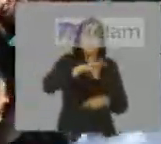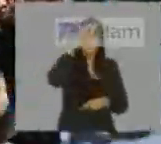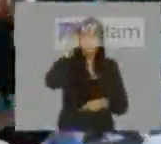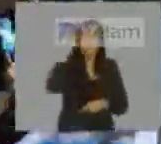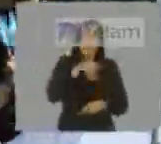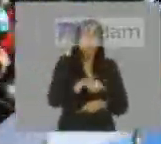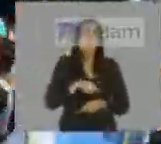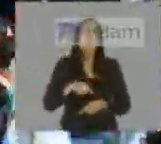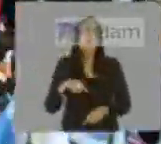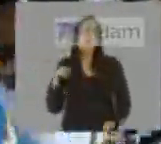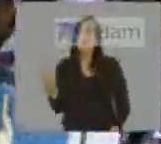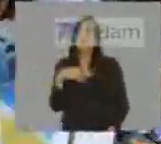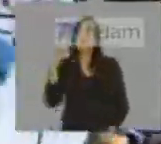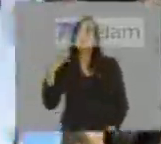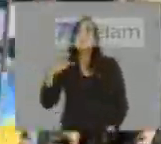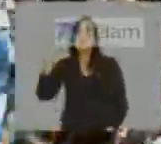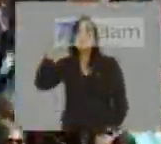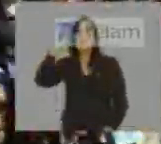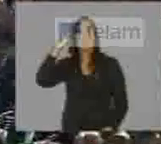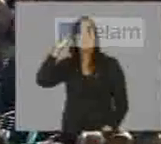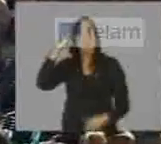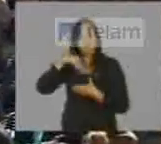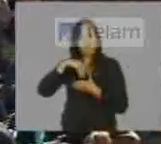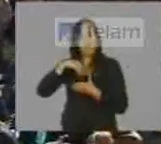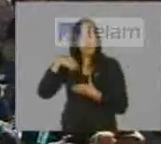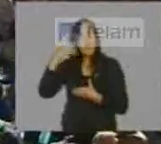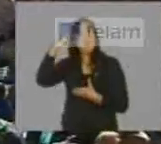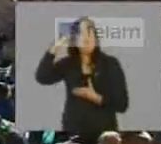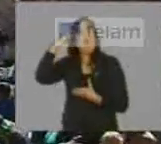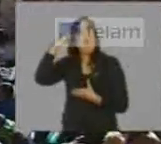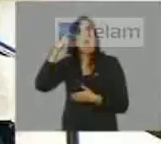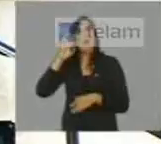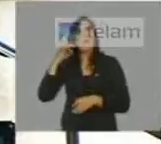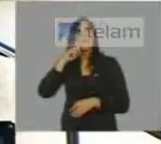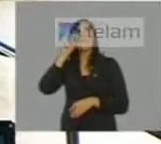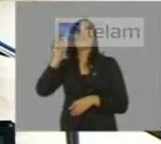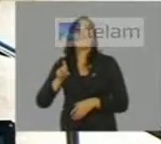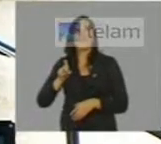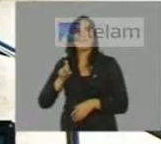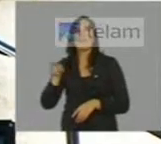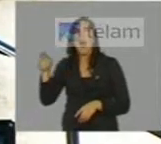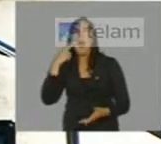Hay que hacerse esa pregunta y les puedo asegurar que